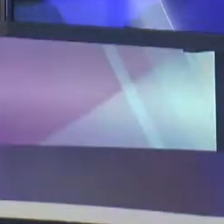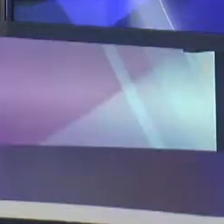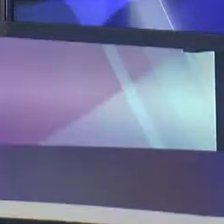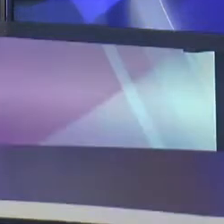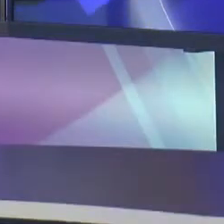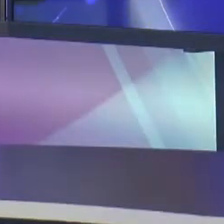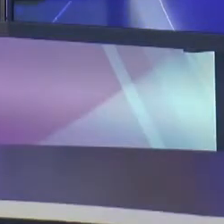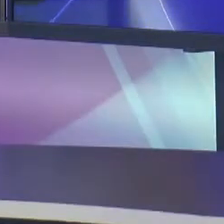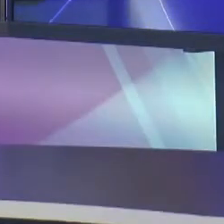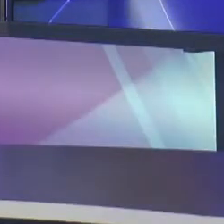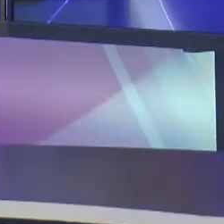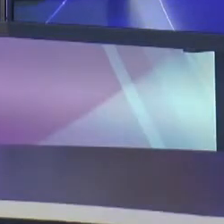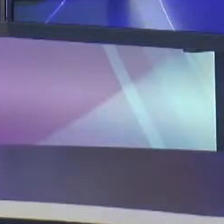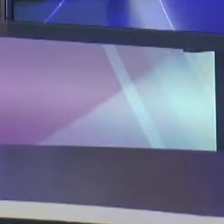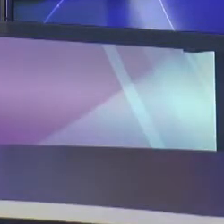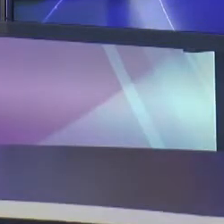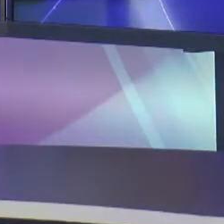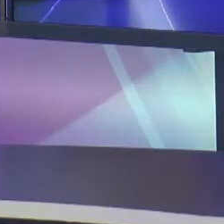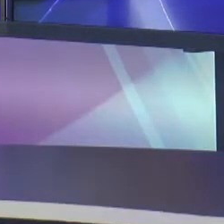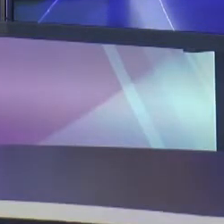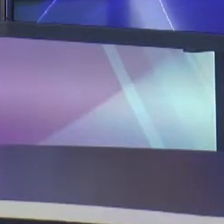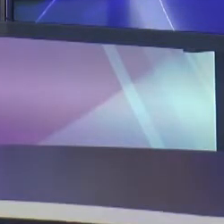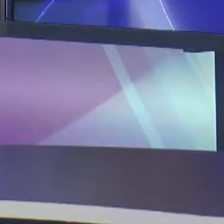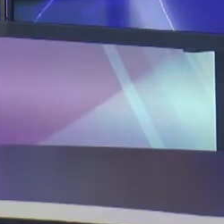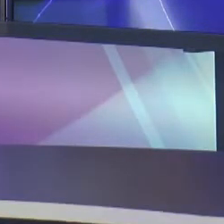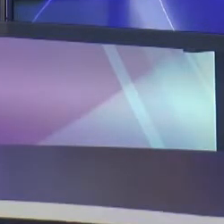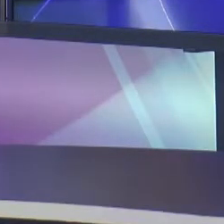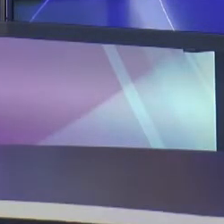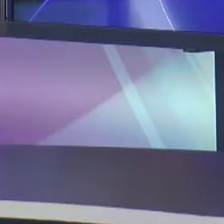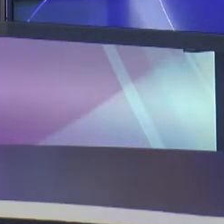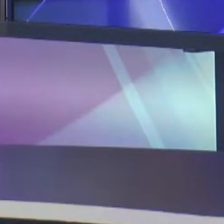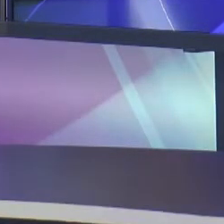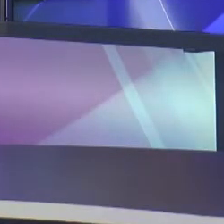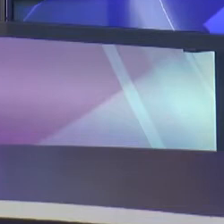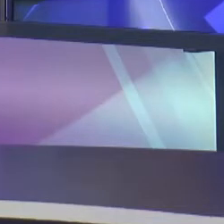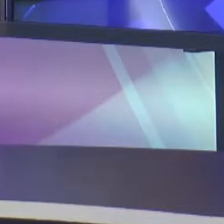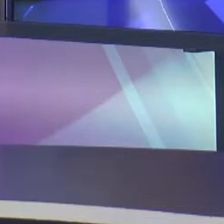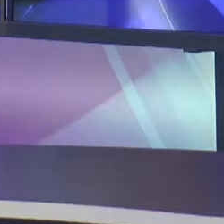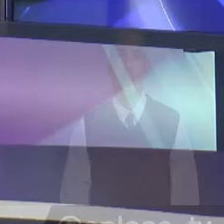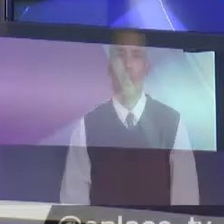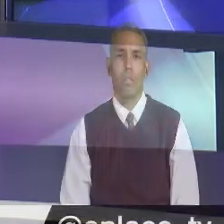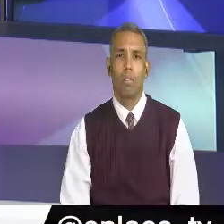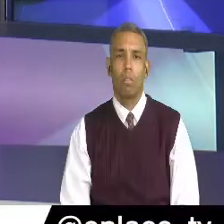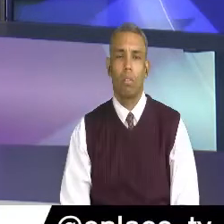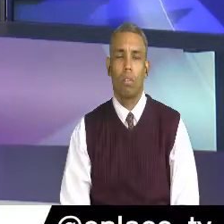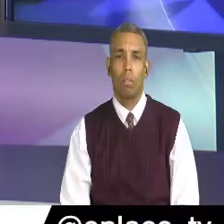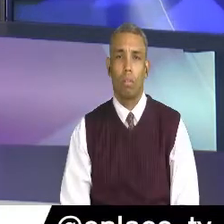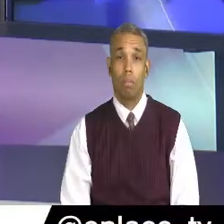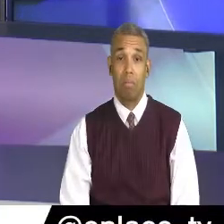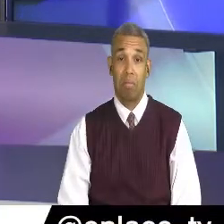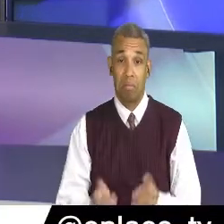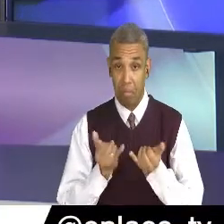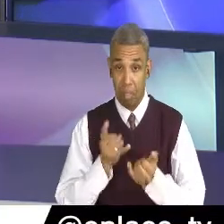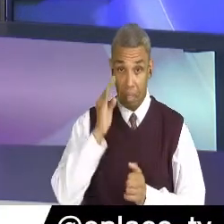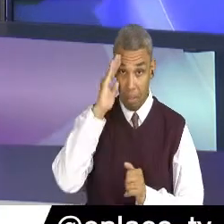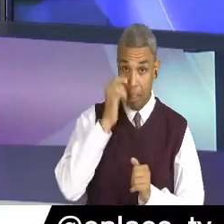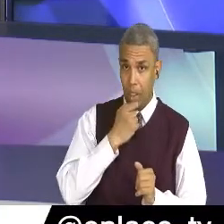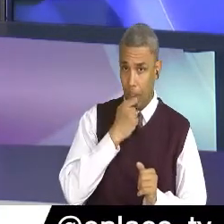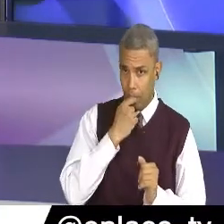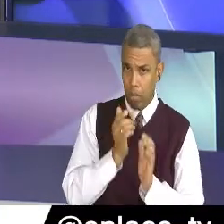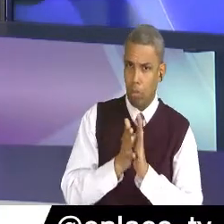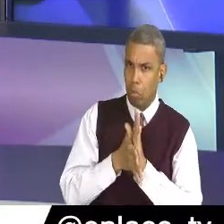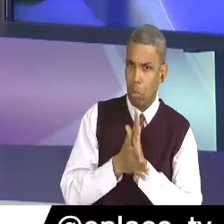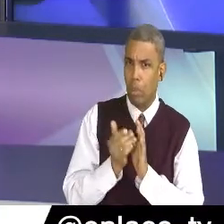Continuamos con más información. Autoridades de tránsito entregaron reporte del comportamiento de movilidad durante el fin de semana. Se reduce sustancialmente el índice